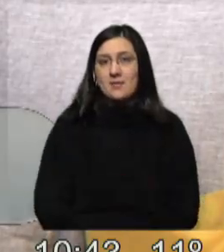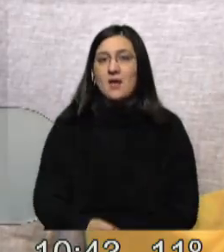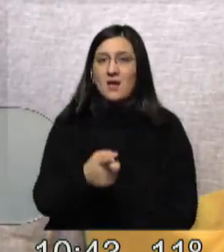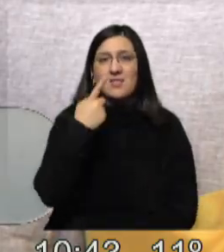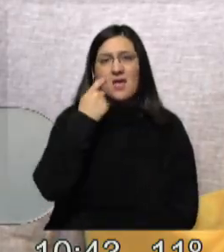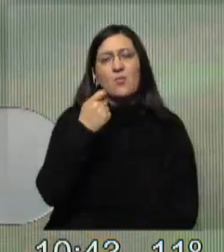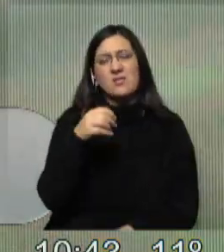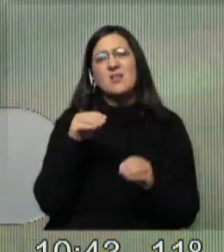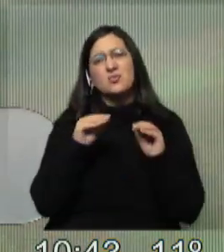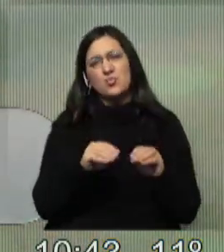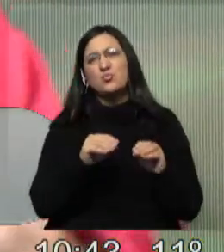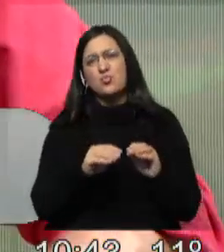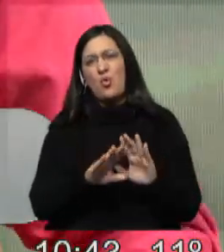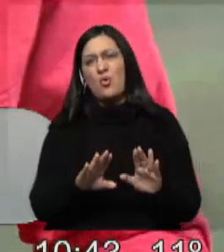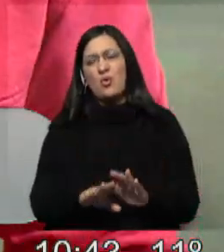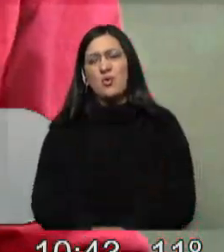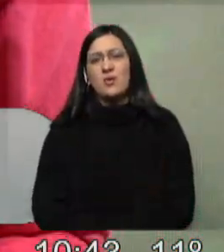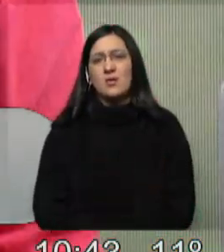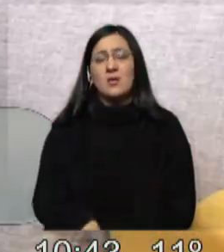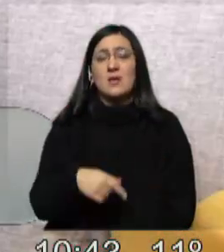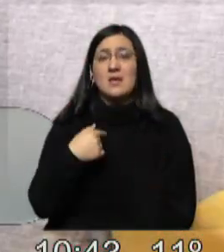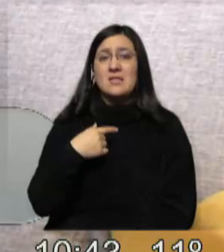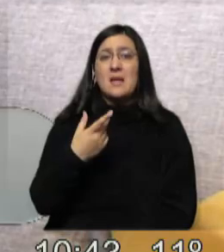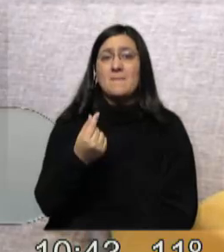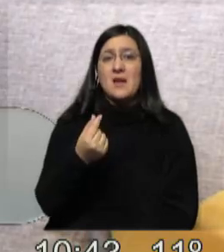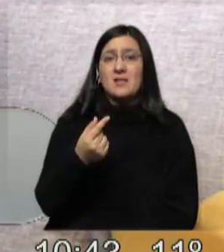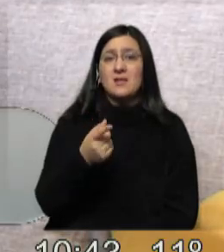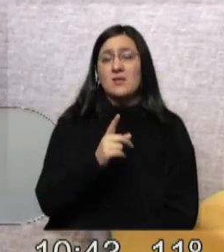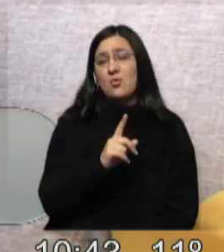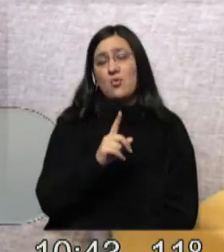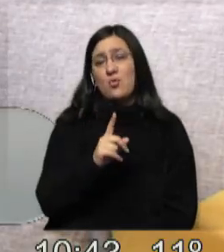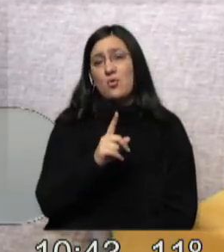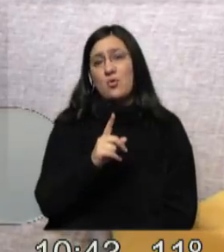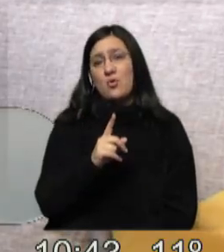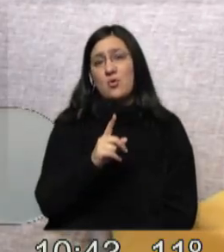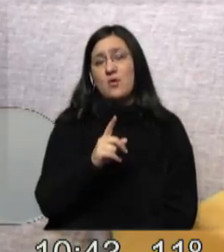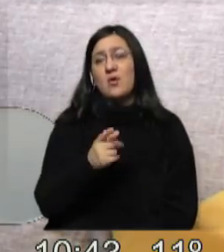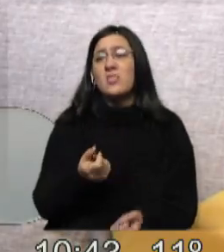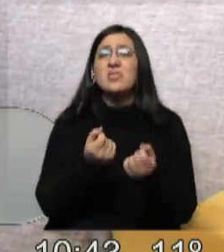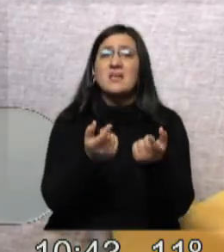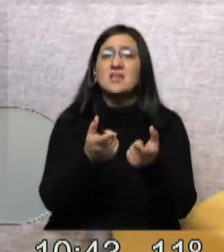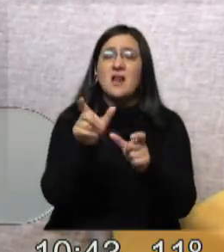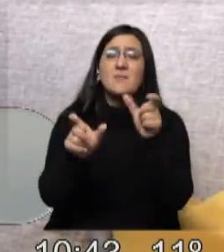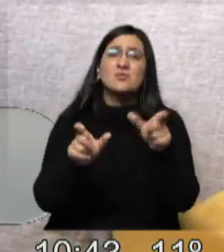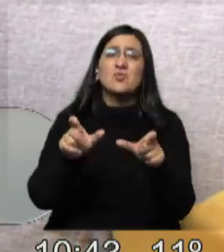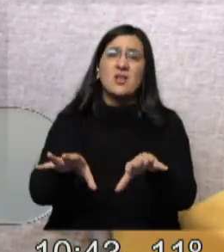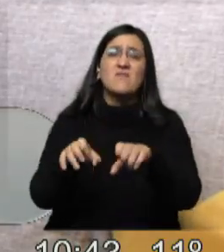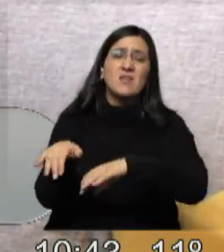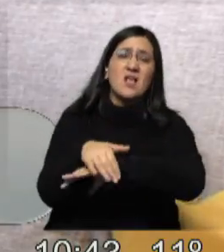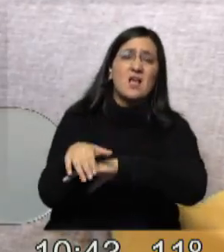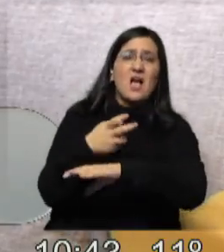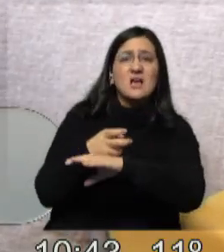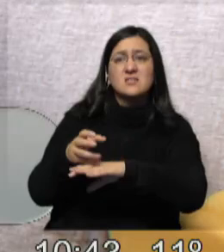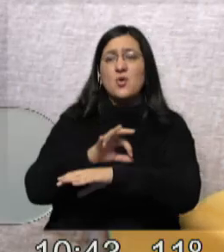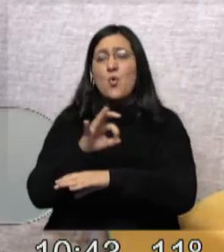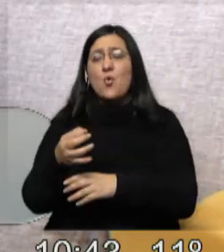es. Sí, claro. No, esta plata que me la dan a mí, ponela en la gente que está en la calle, en los comedores, en